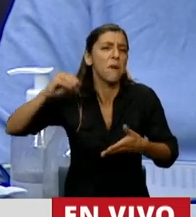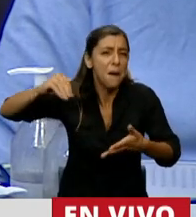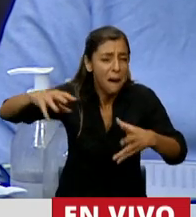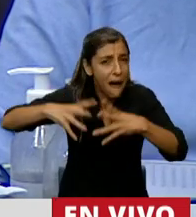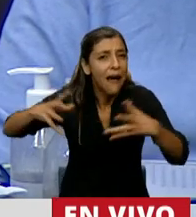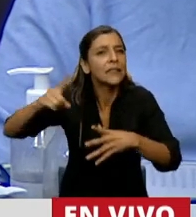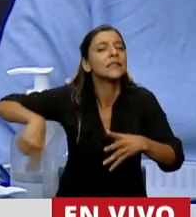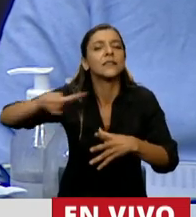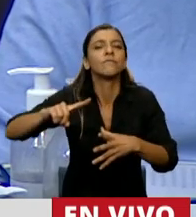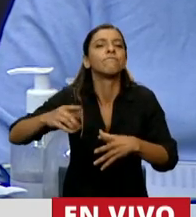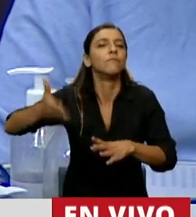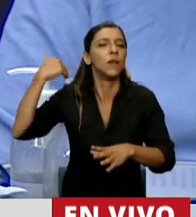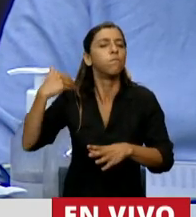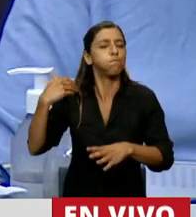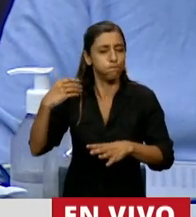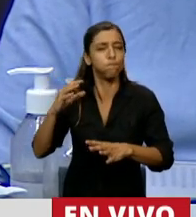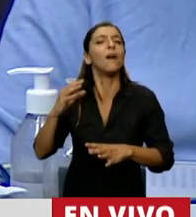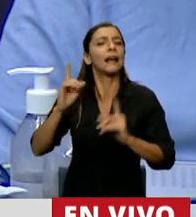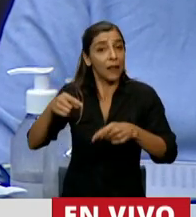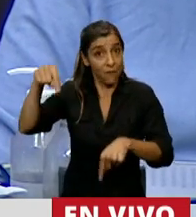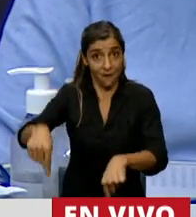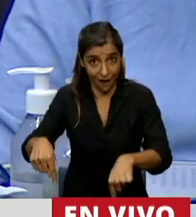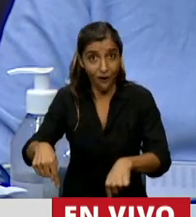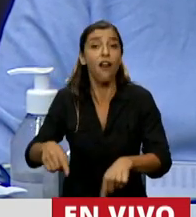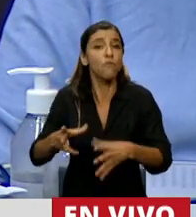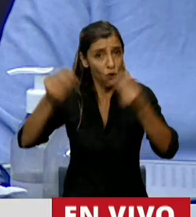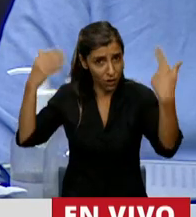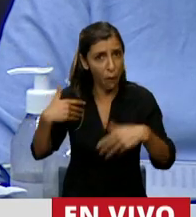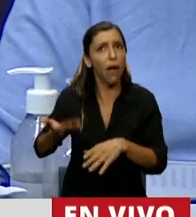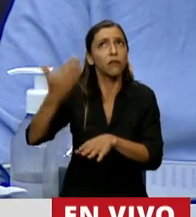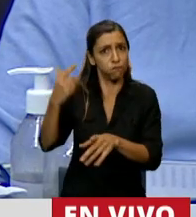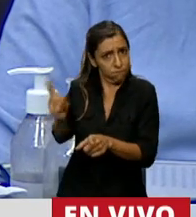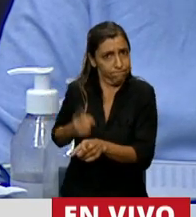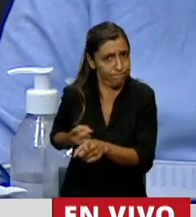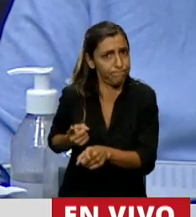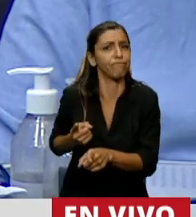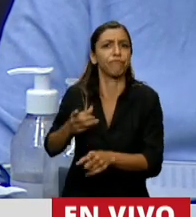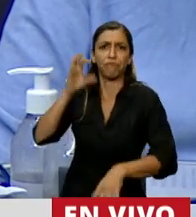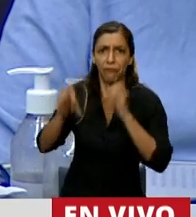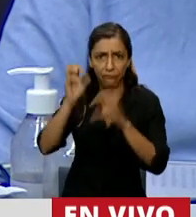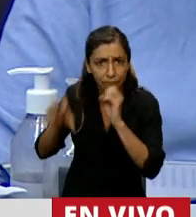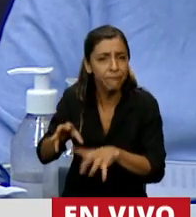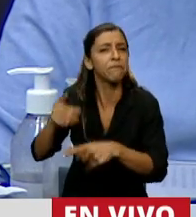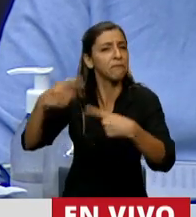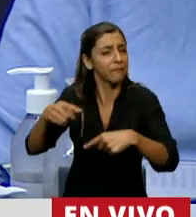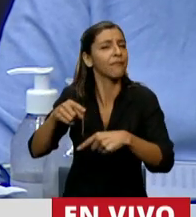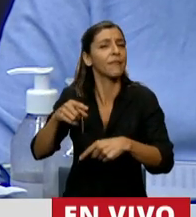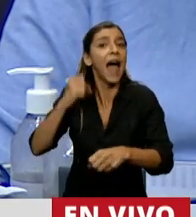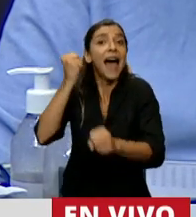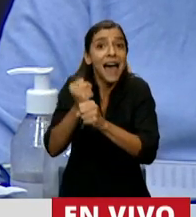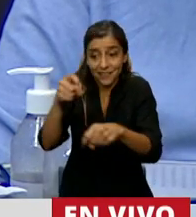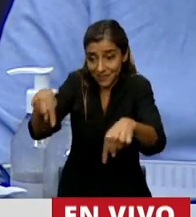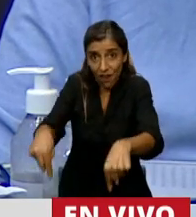son y fueron perseguidas y fueron vapuleadas y son aún